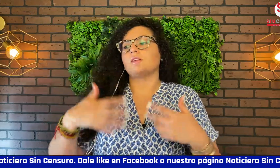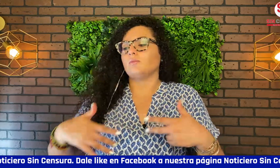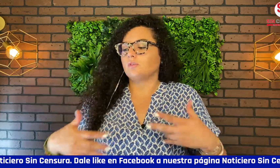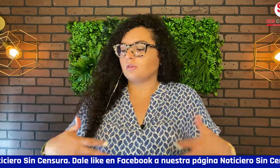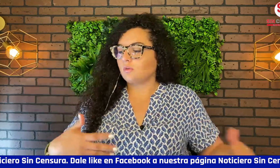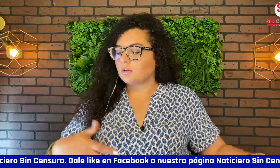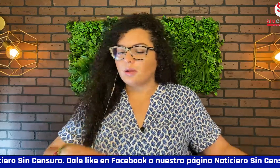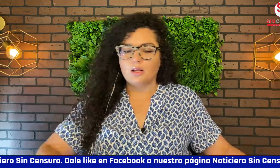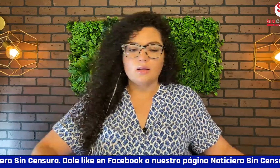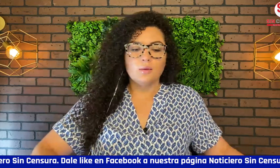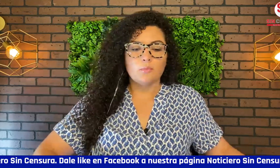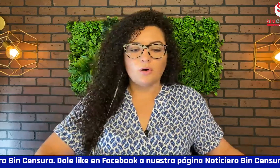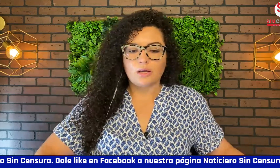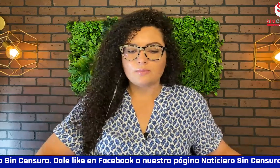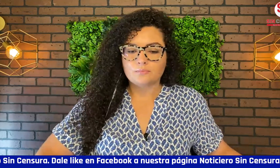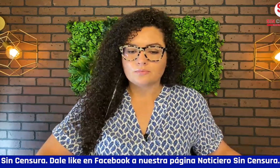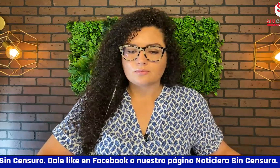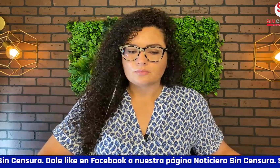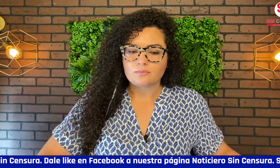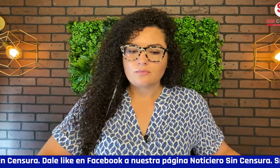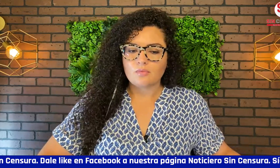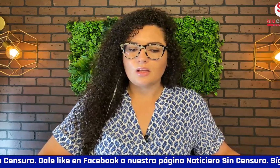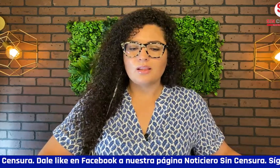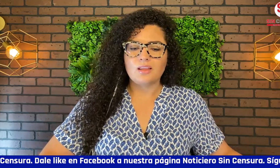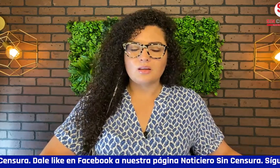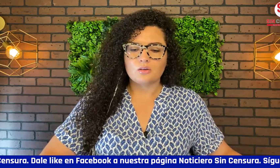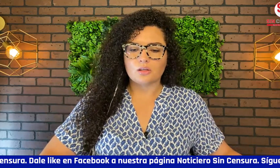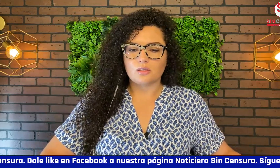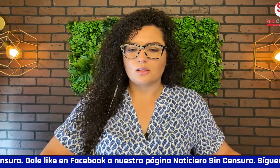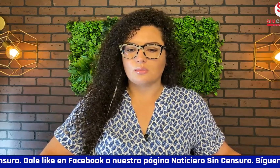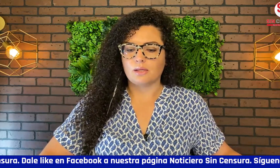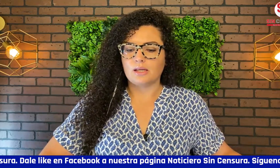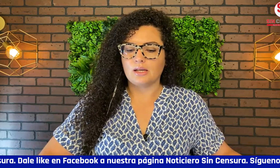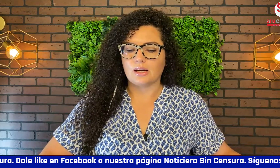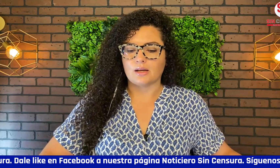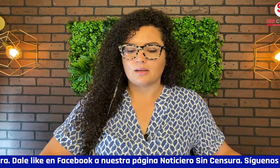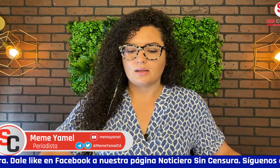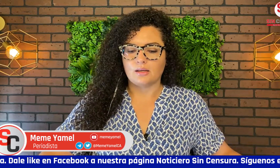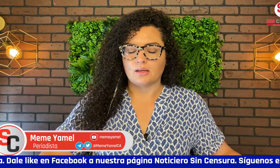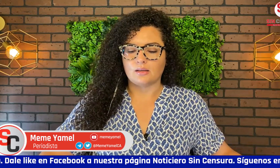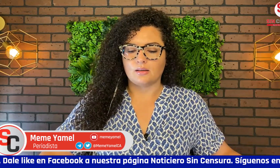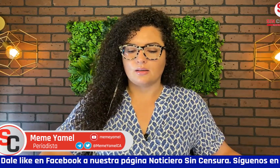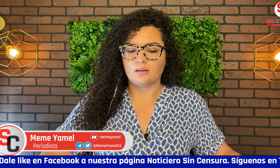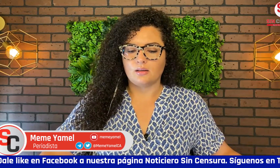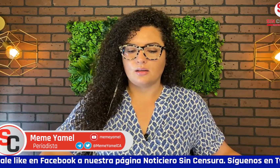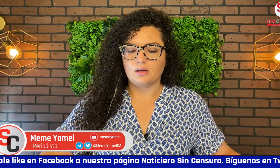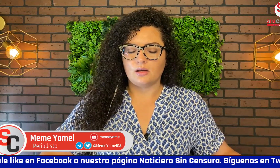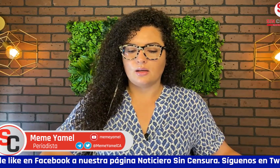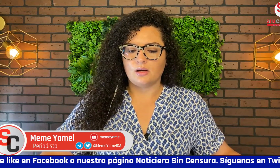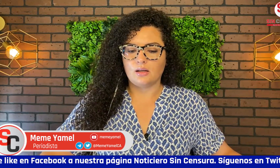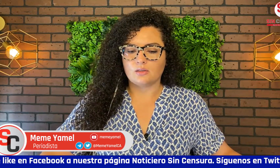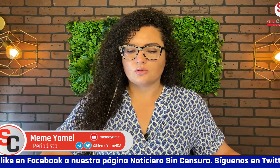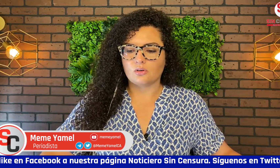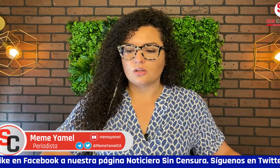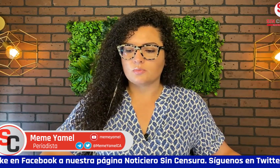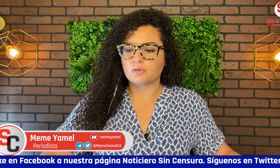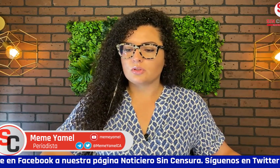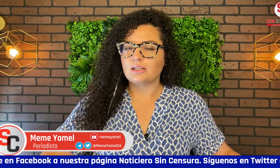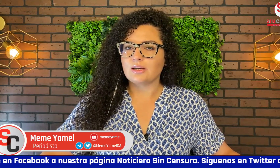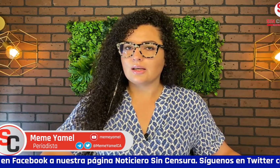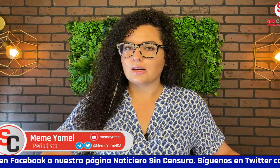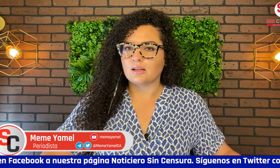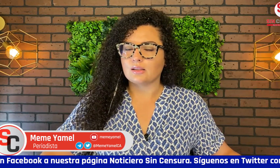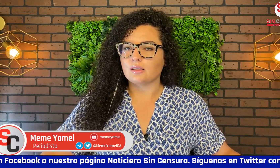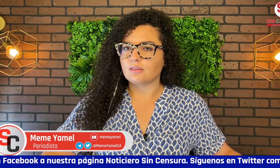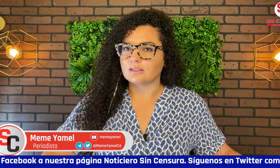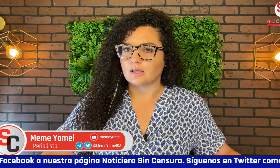inhalemos y exhalemos y contamos a 1000. Porque el día de hoy, en la mañanera, el ex corresponsal